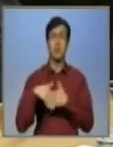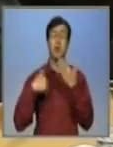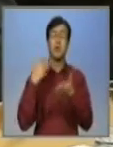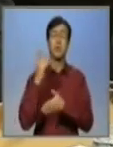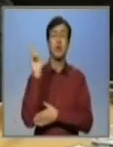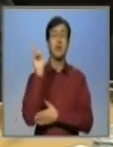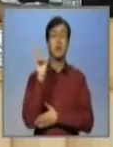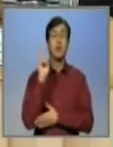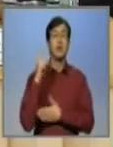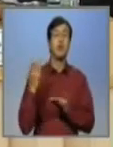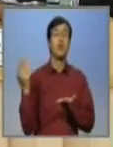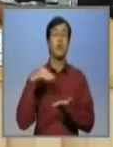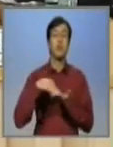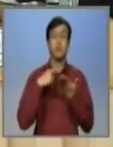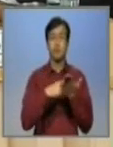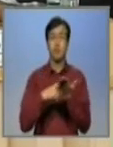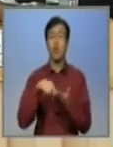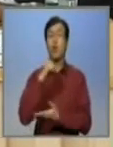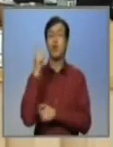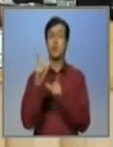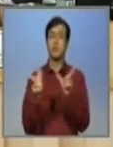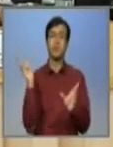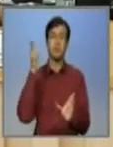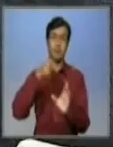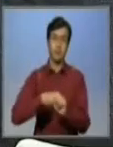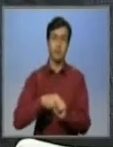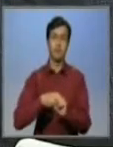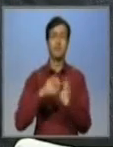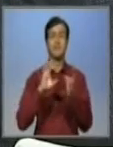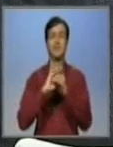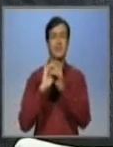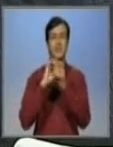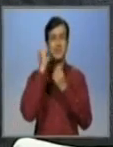para este viernes con otras comparecencias. Romel Garzón, Informativos Gama TV.